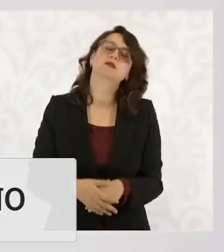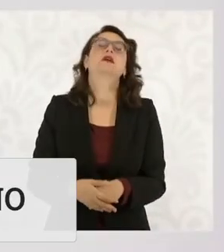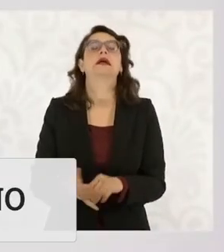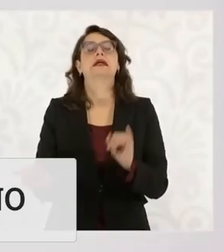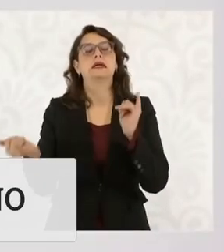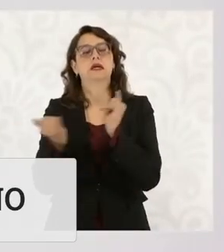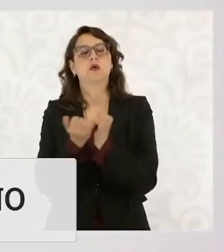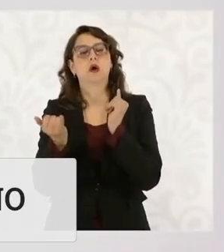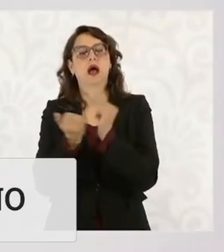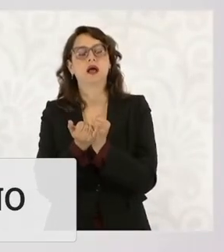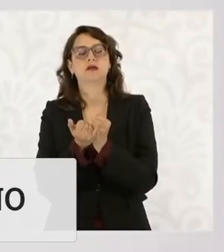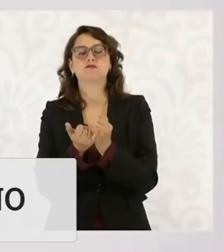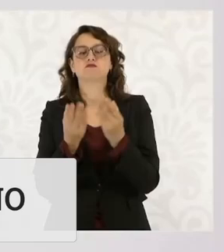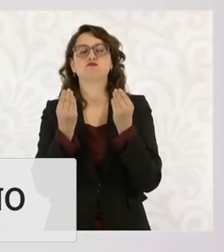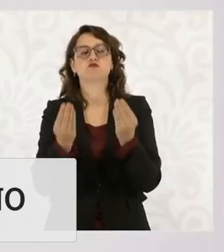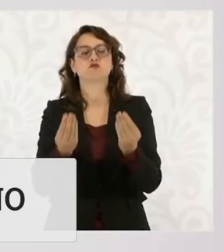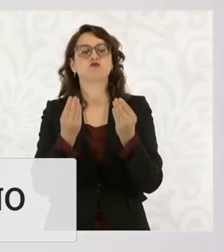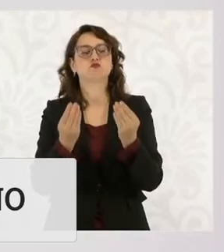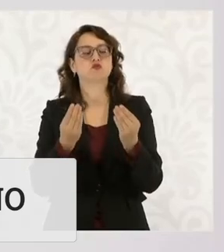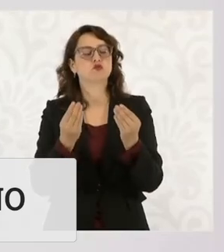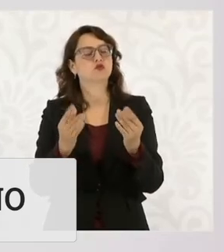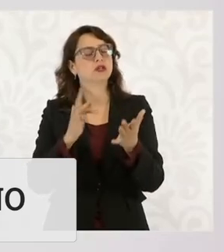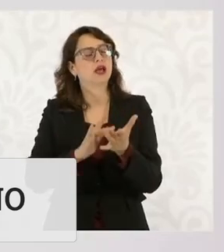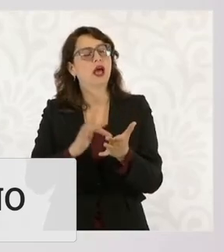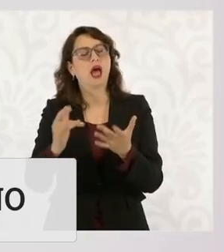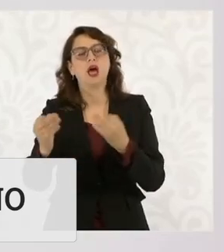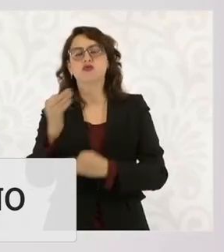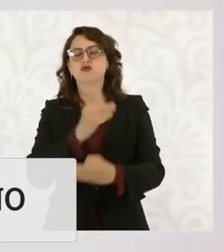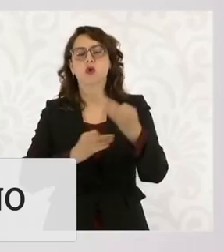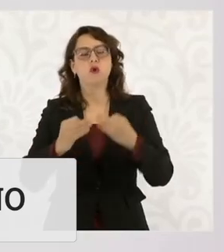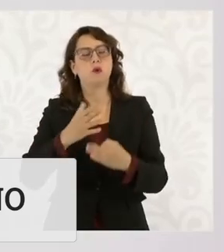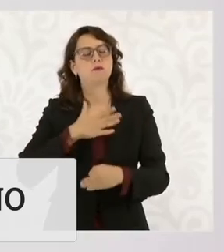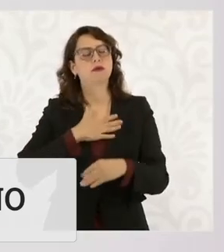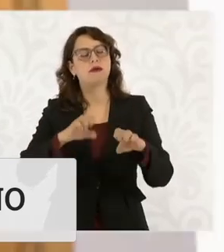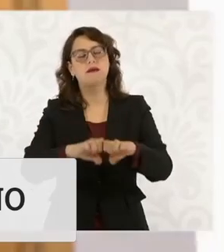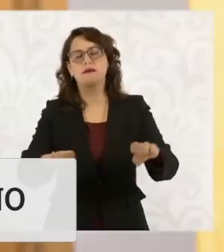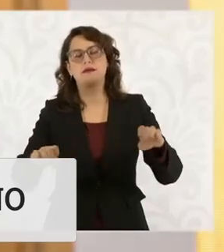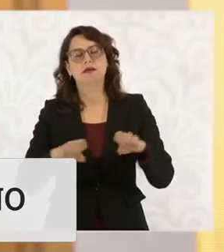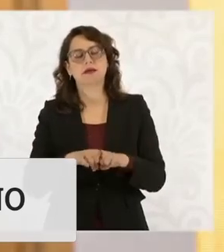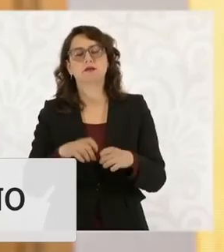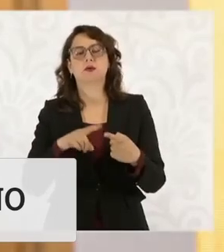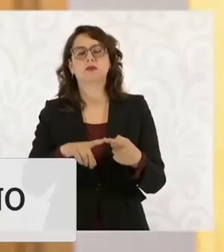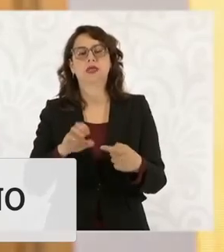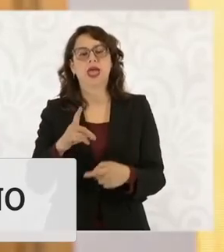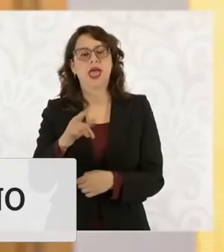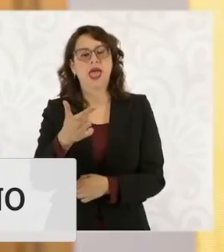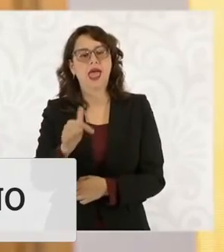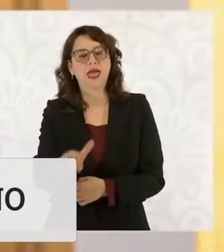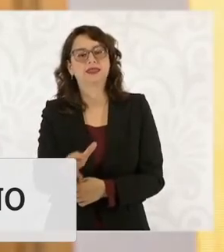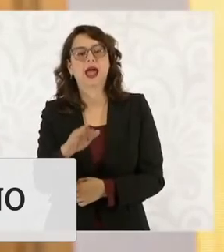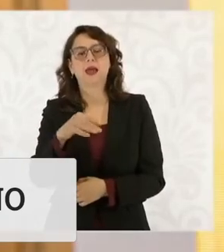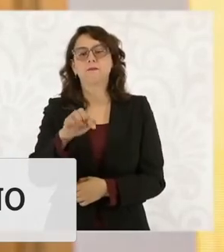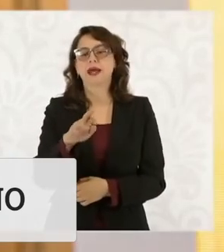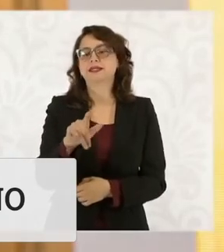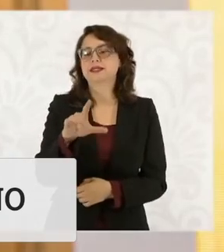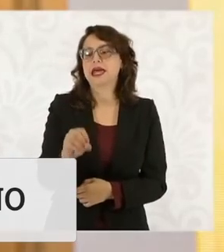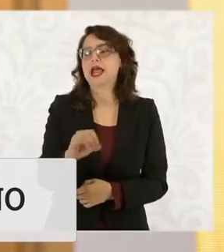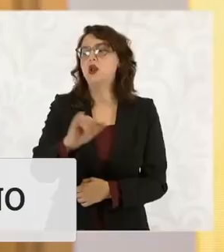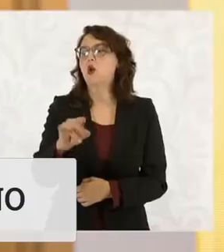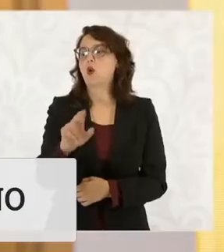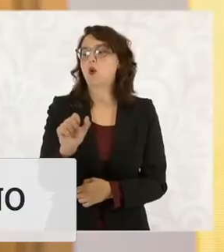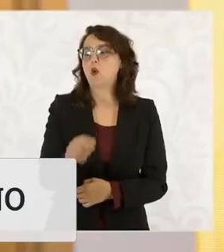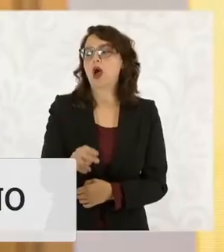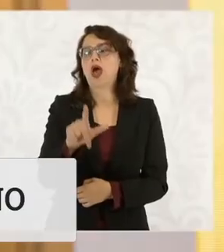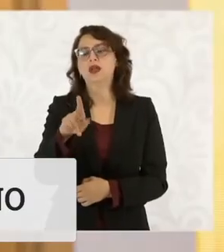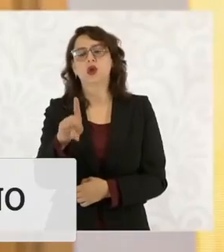a todo mi gabinete, a todo el gabinete del Gobierno de México, a Edgar Amador, a Marcelo Ebrard, a Juan Ramón de la